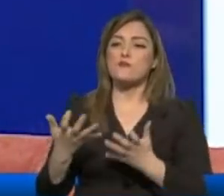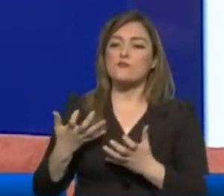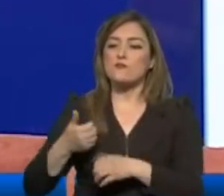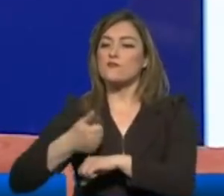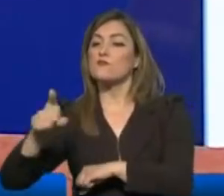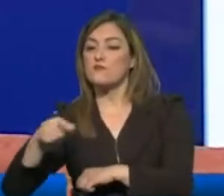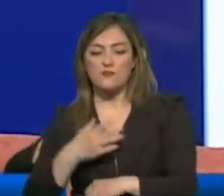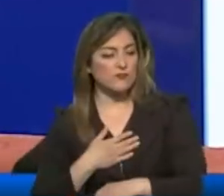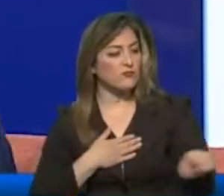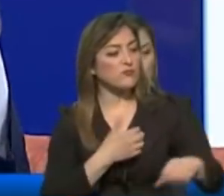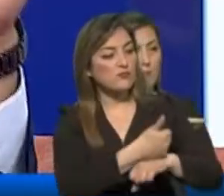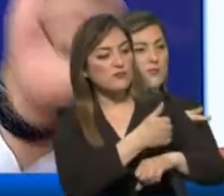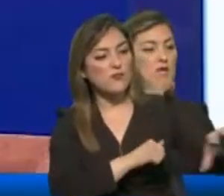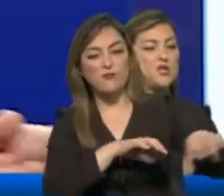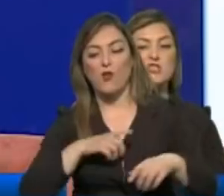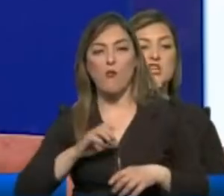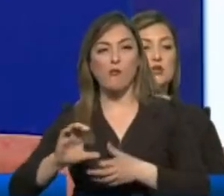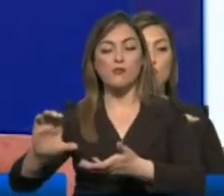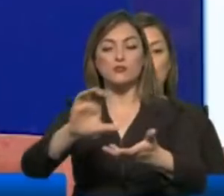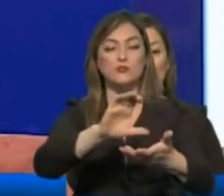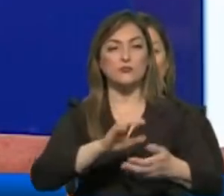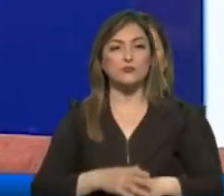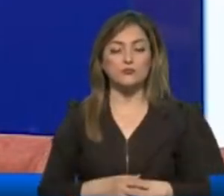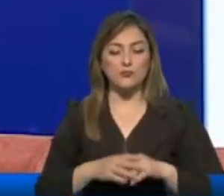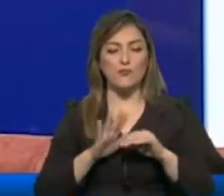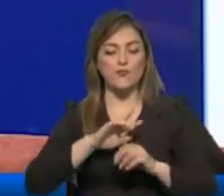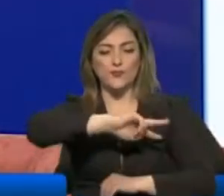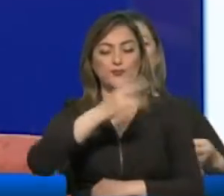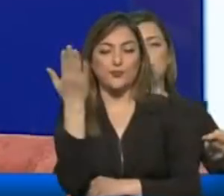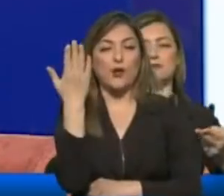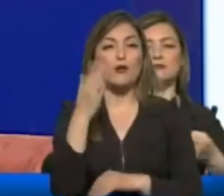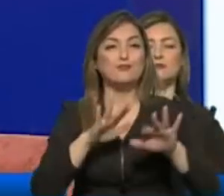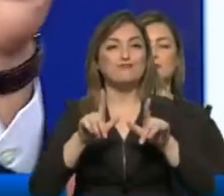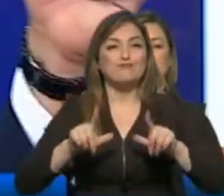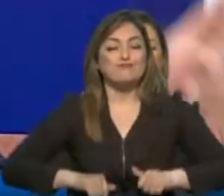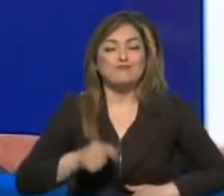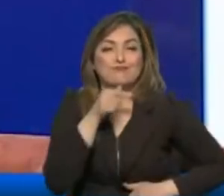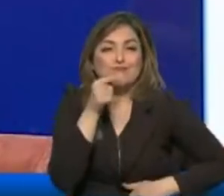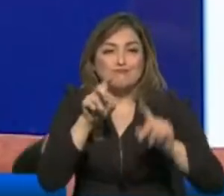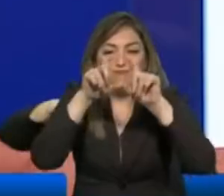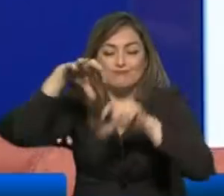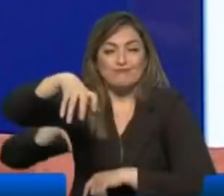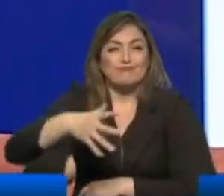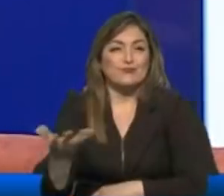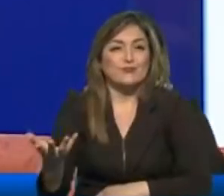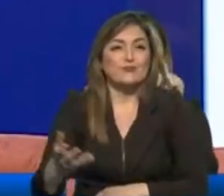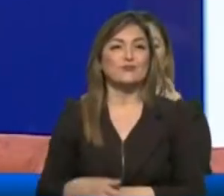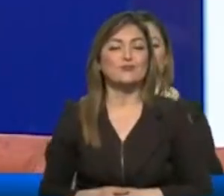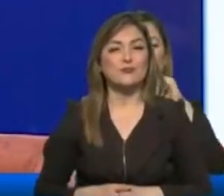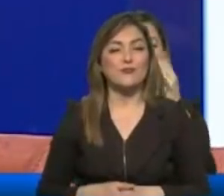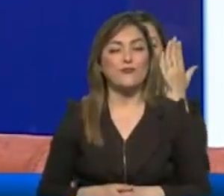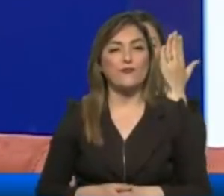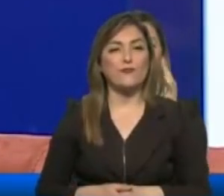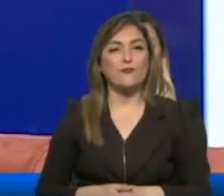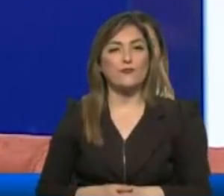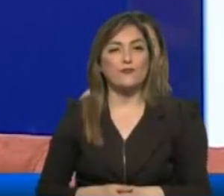va a ser la vicealcaldesa, vean quién va a ser la Secretaría de Salud, a quién le dan la empresa de agua potable, la EMO, y